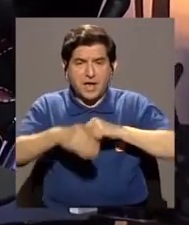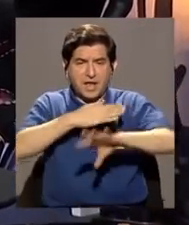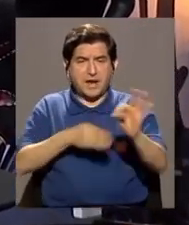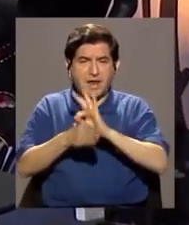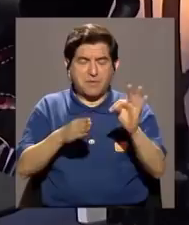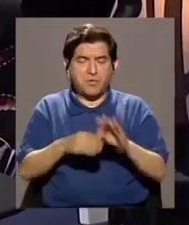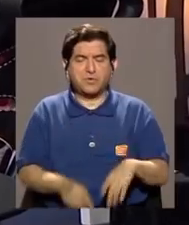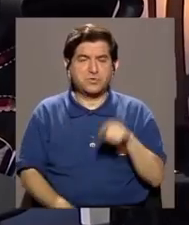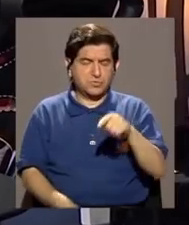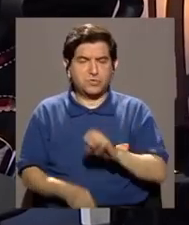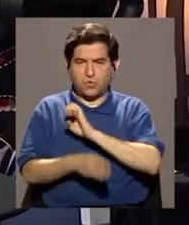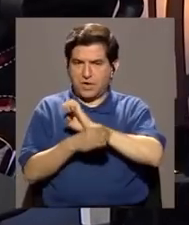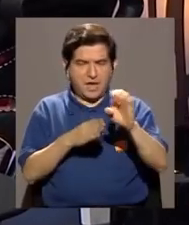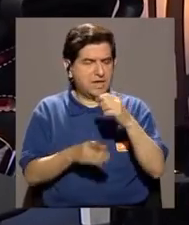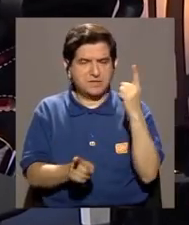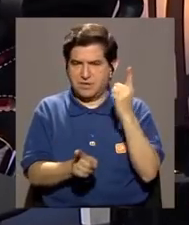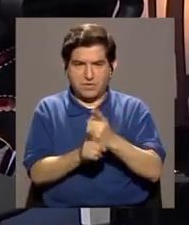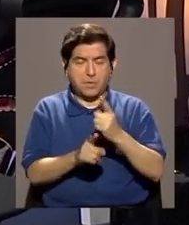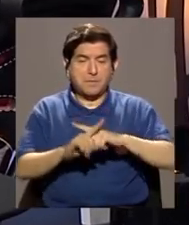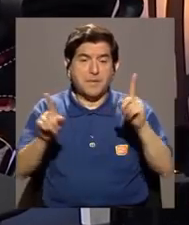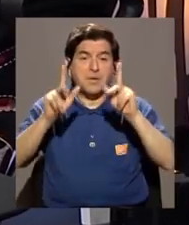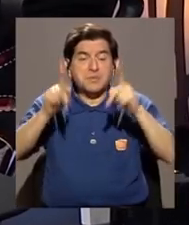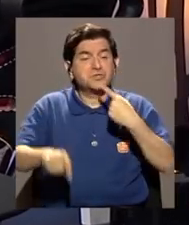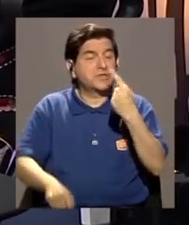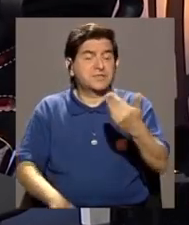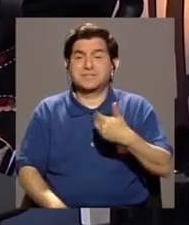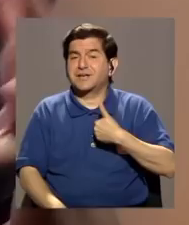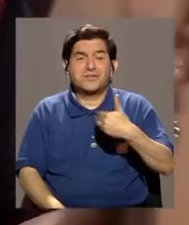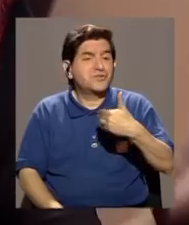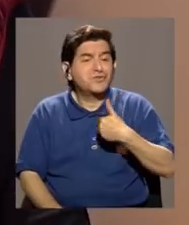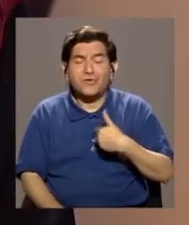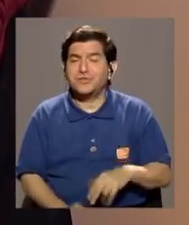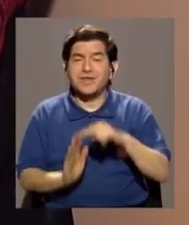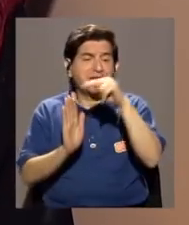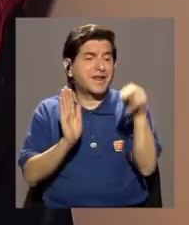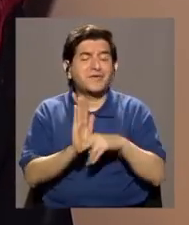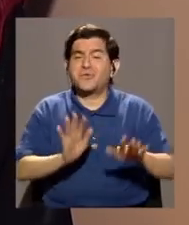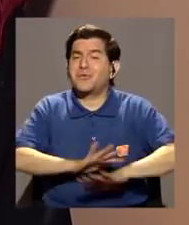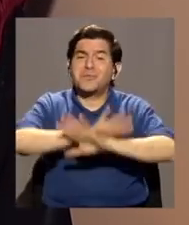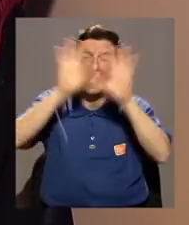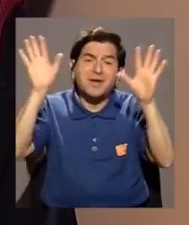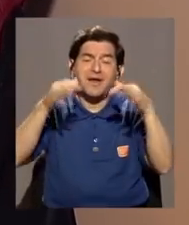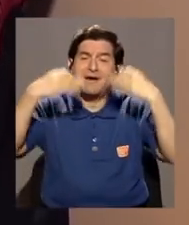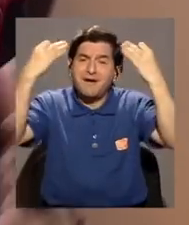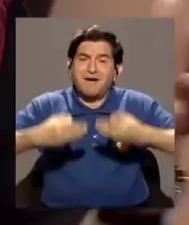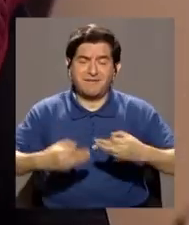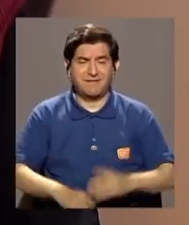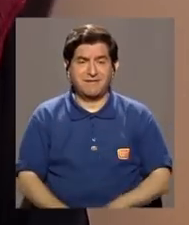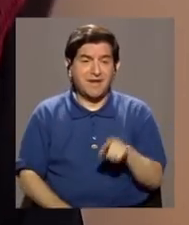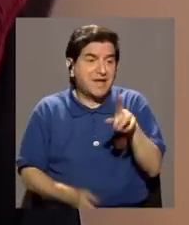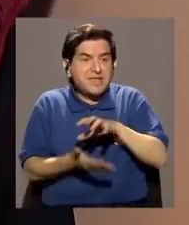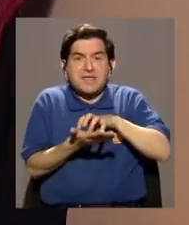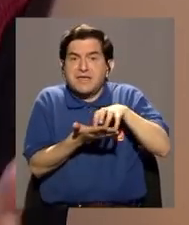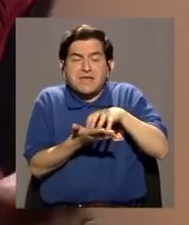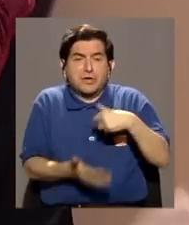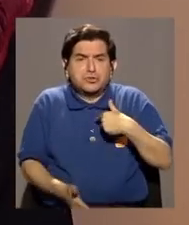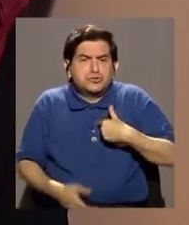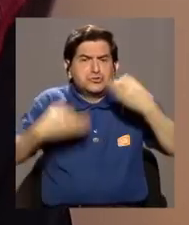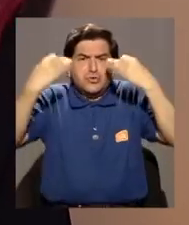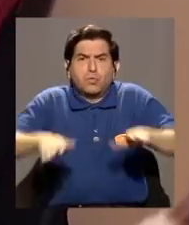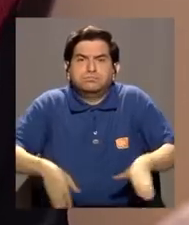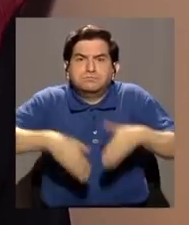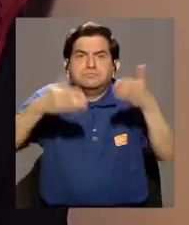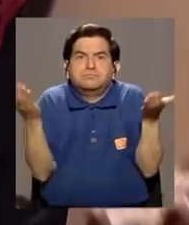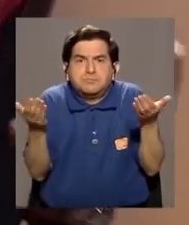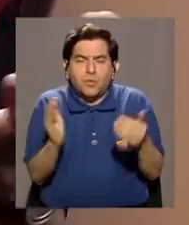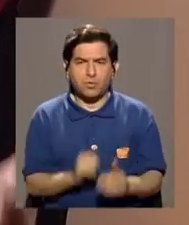casos de personas que simplemente dicen bueno no tenemos un marco claro de toma de decisión entonces en esta incertidumbre cómo puedo tomar una